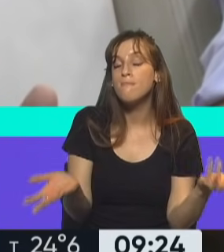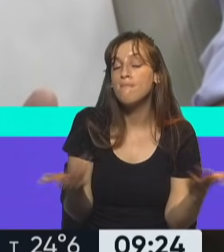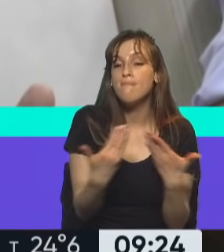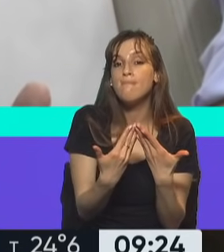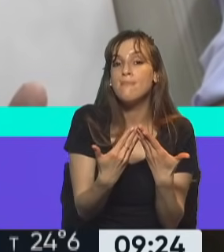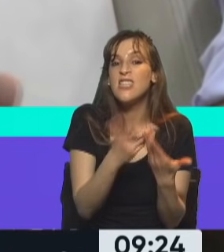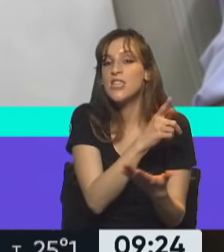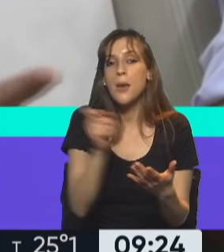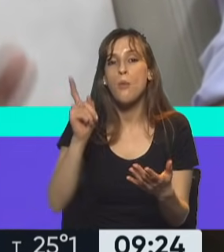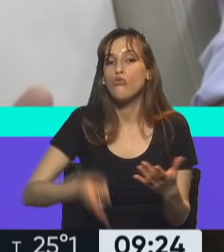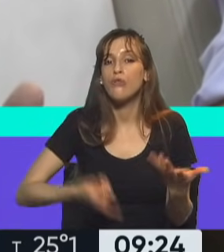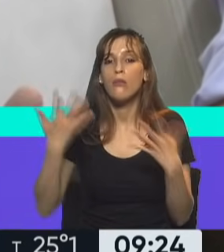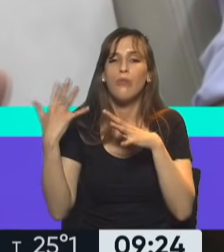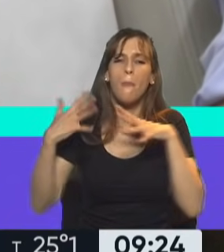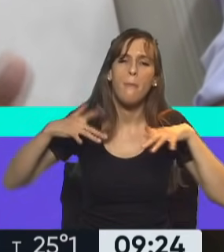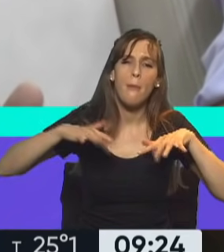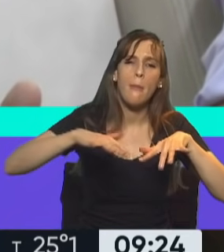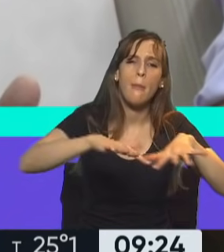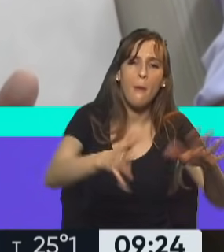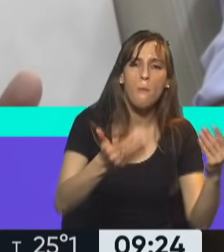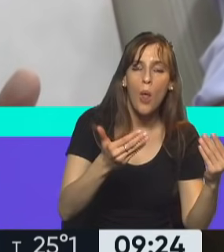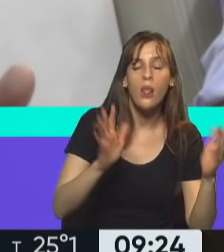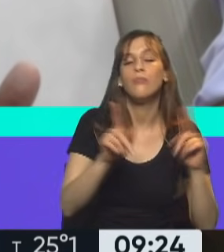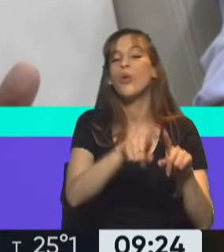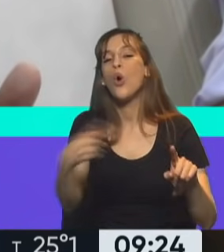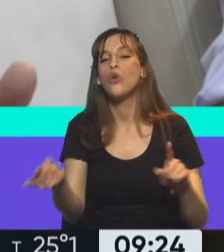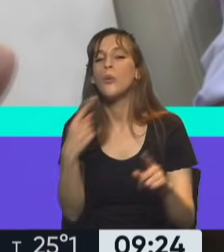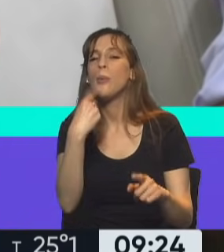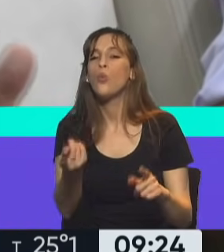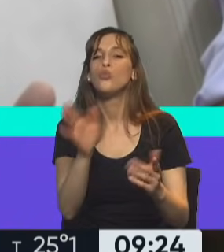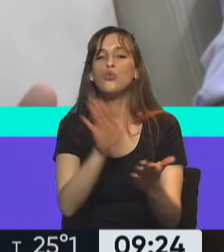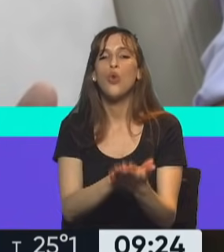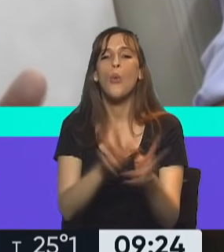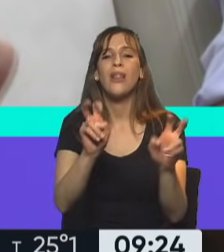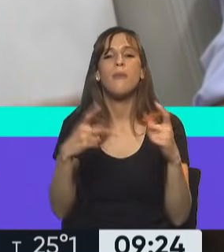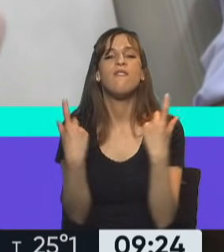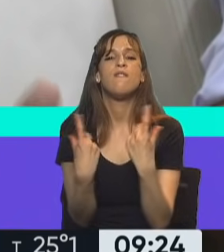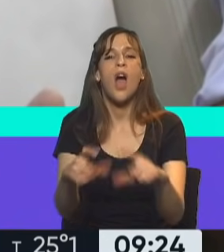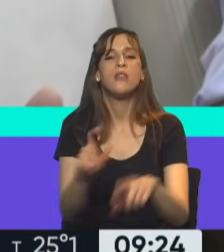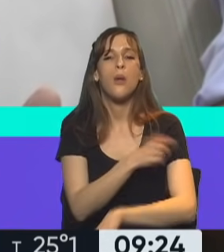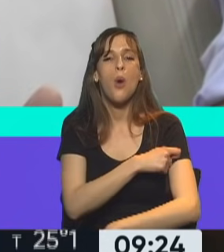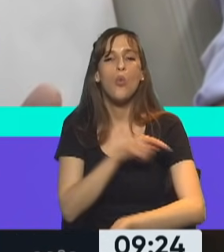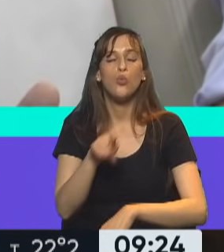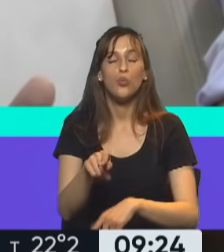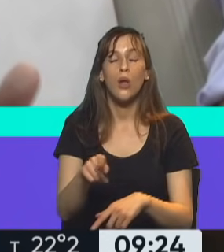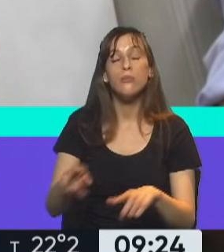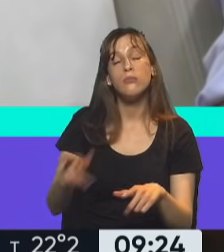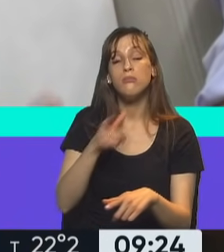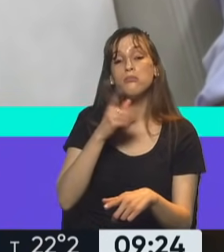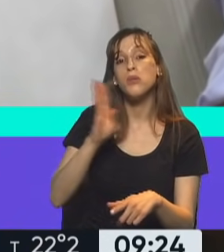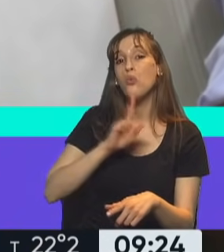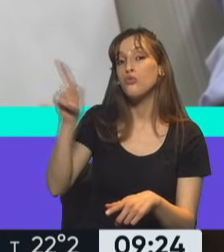aforo en los mismos. Y, ministra, consultarle por el tema de las vacunas Pfizer. Está el compromiso de la empresa de Estados Unidos de